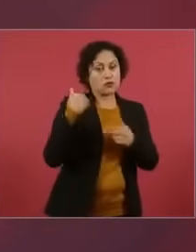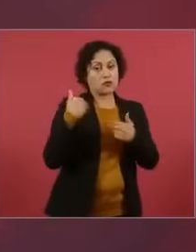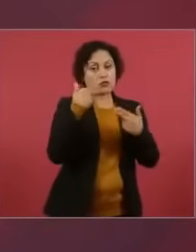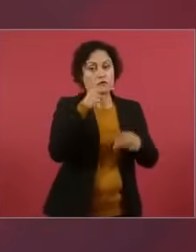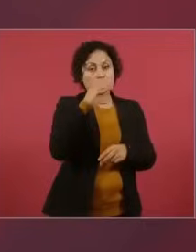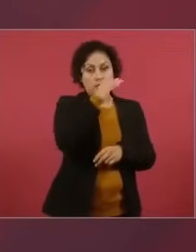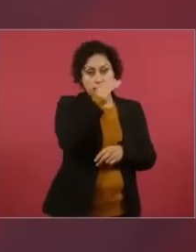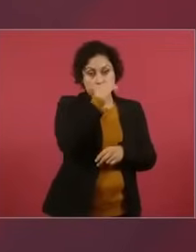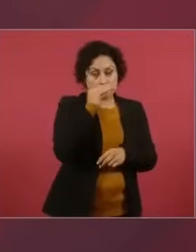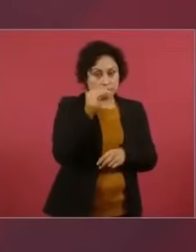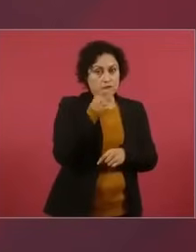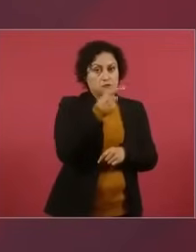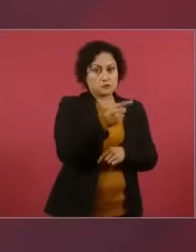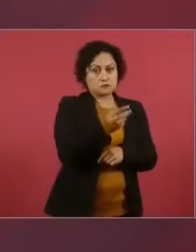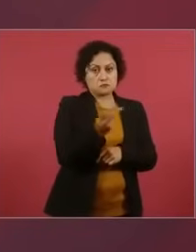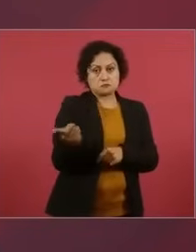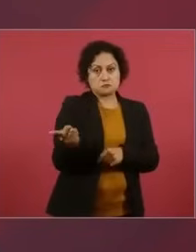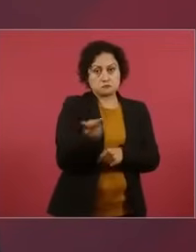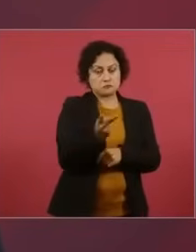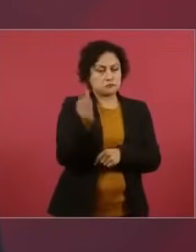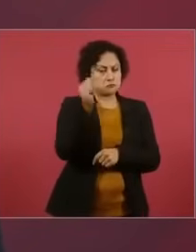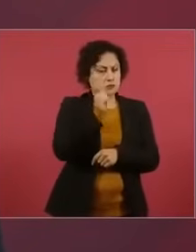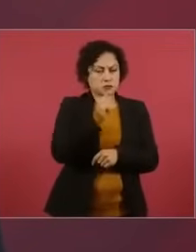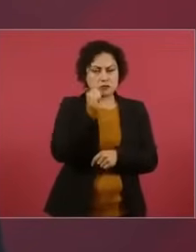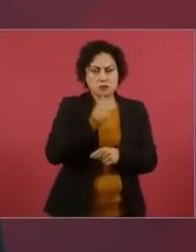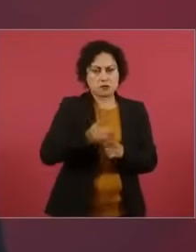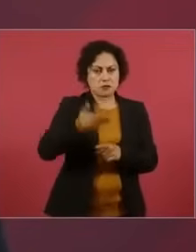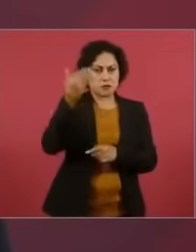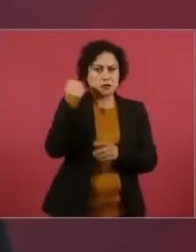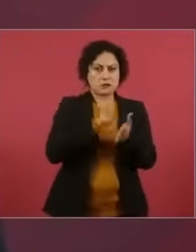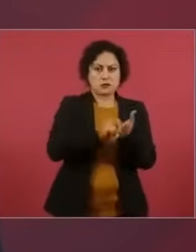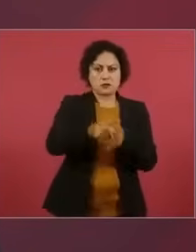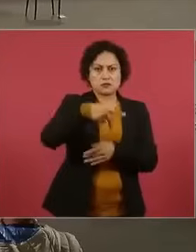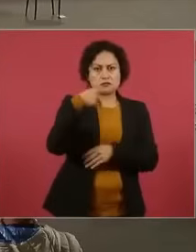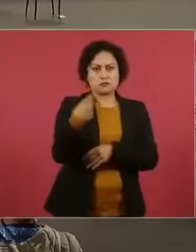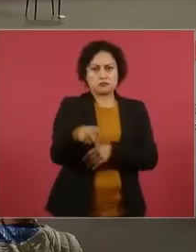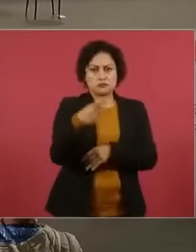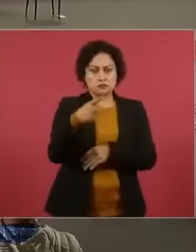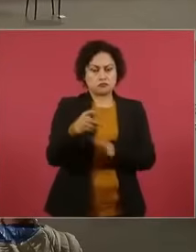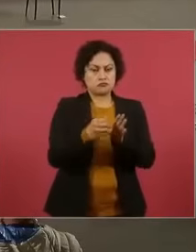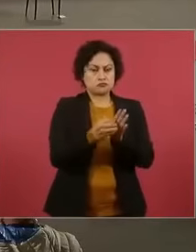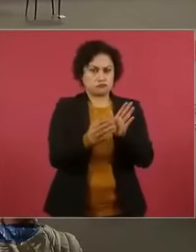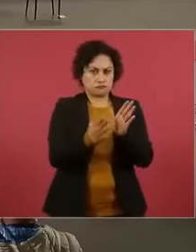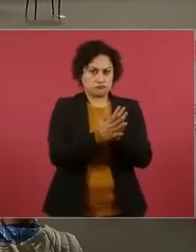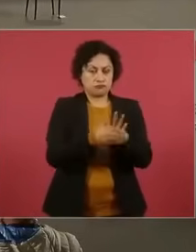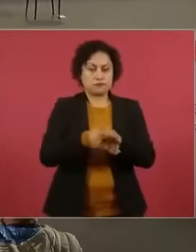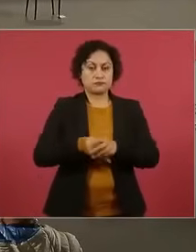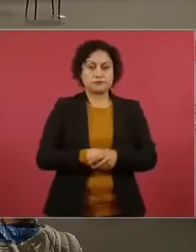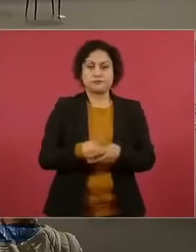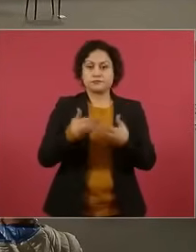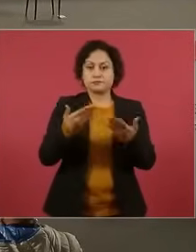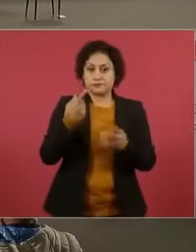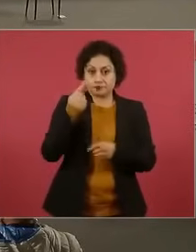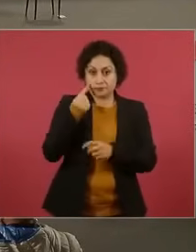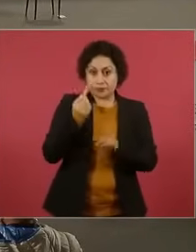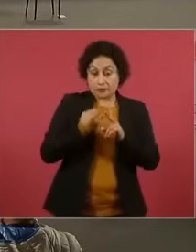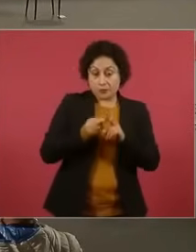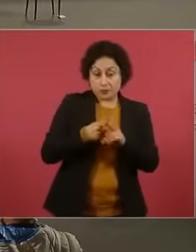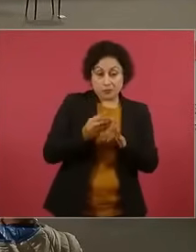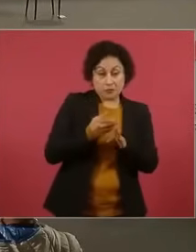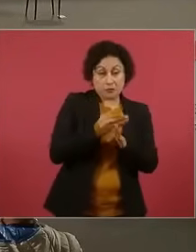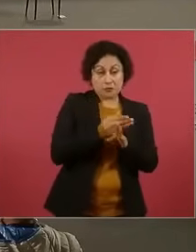siempre esta pensión ha sido universal. Adelante. Esta pensión inició con 1 millón